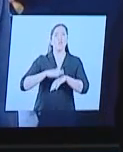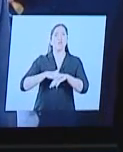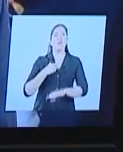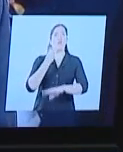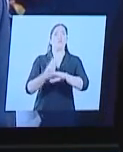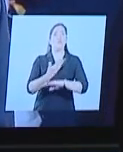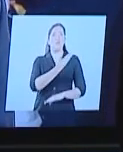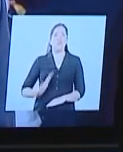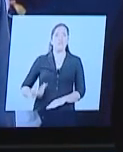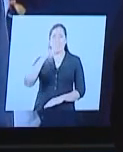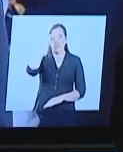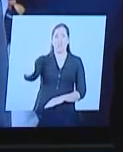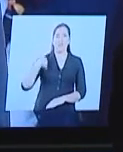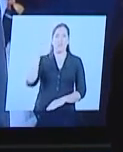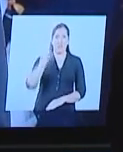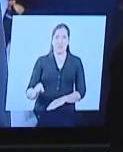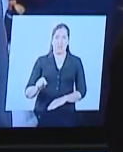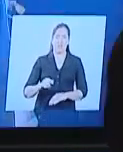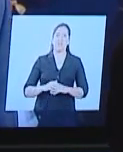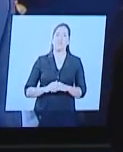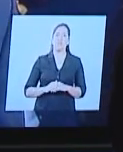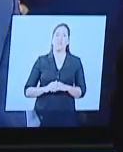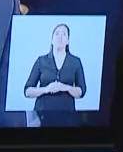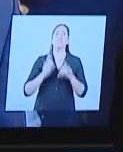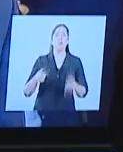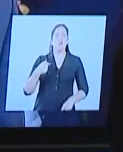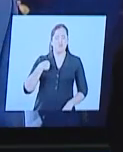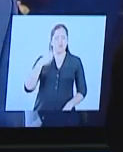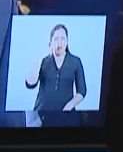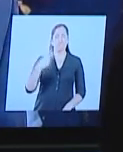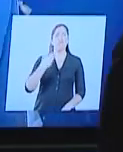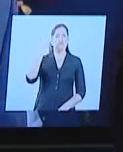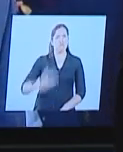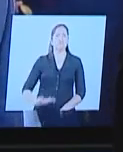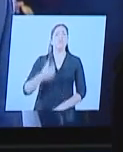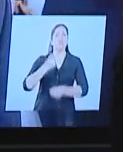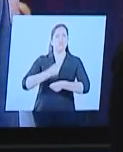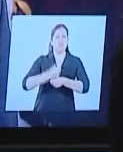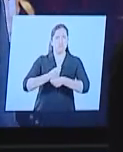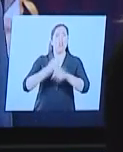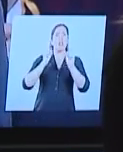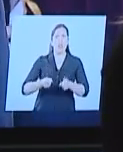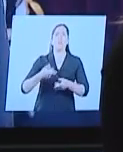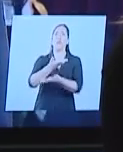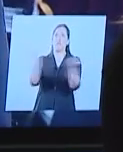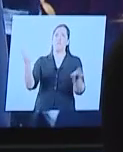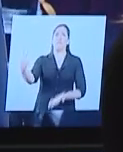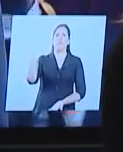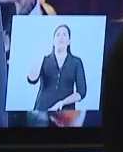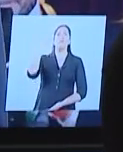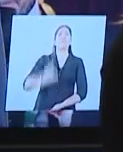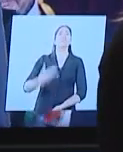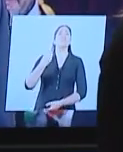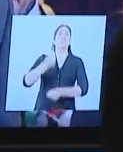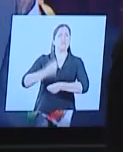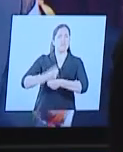el diálogo, en el respeto y en la suma de visiones, es decir, en el trabajo en